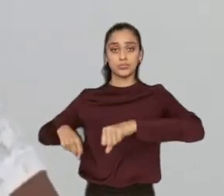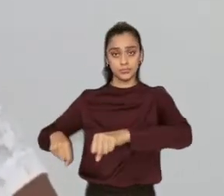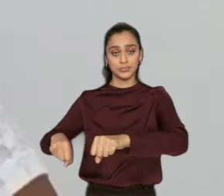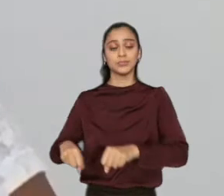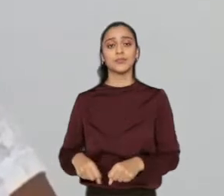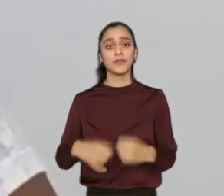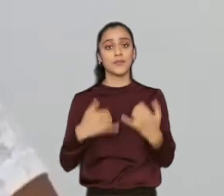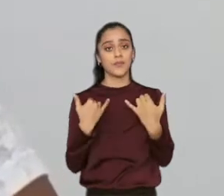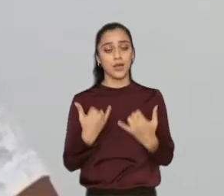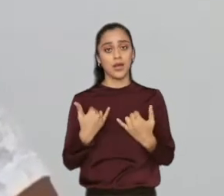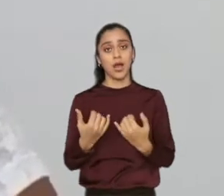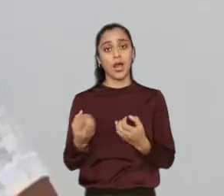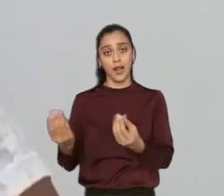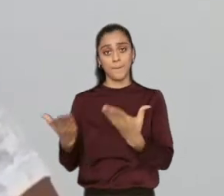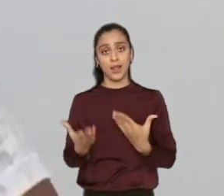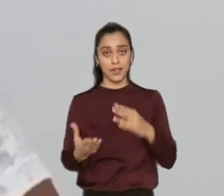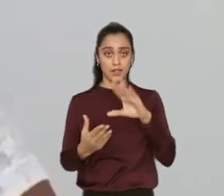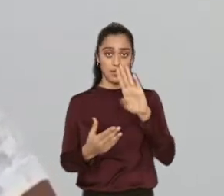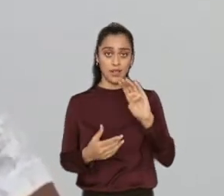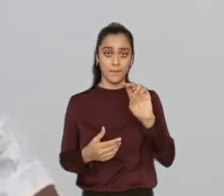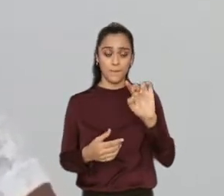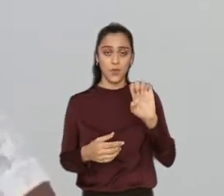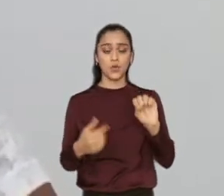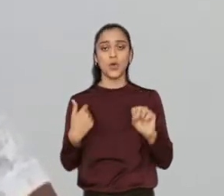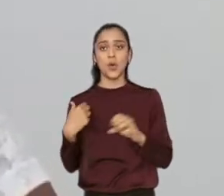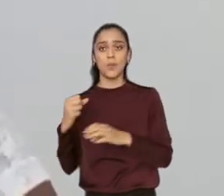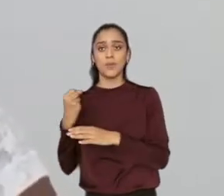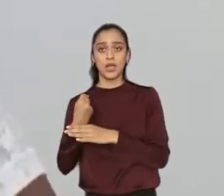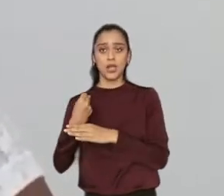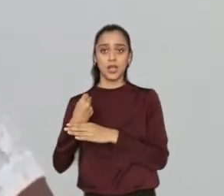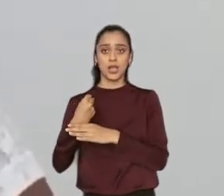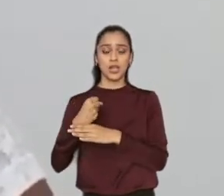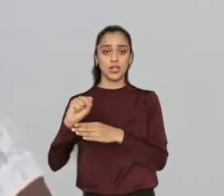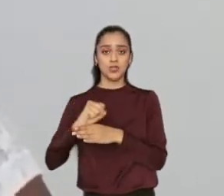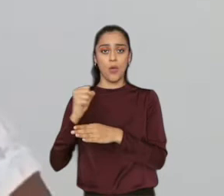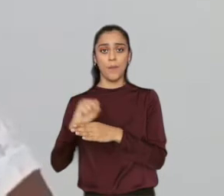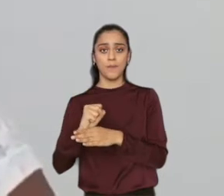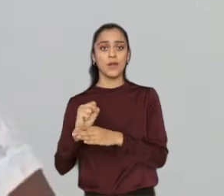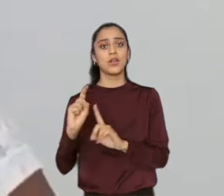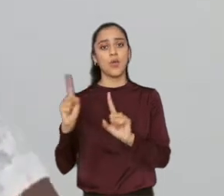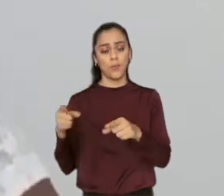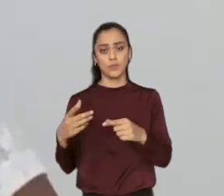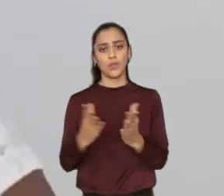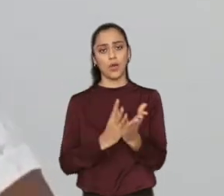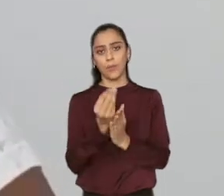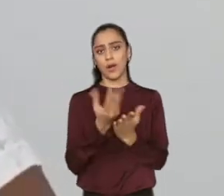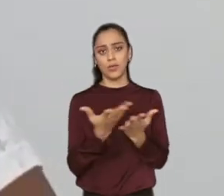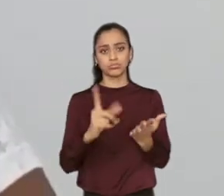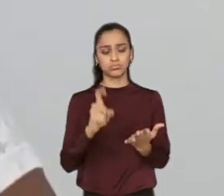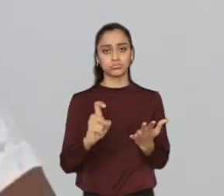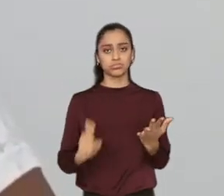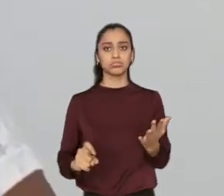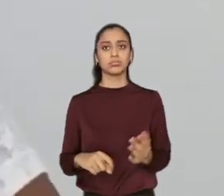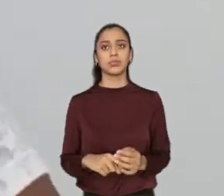Ahora que me están dando el bono, voy con mi sobrino a comprar las cosas que necesito.